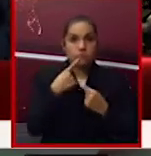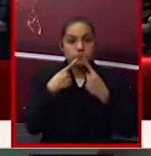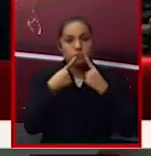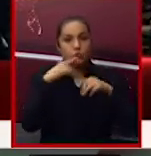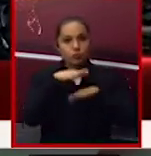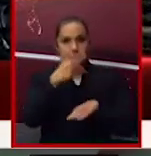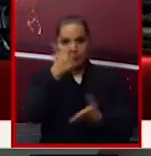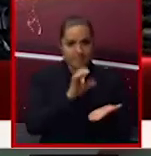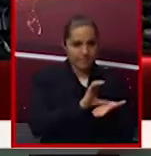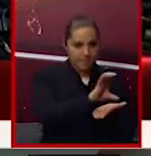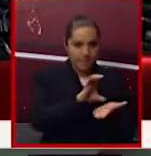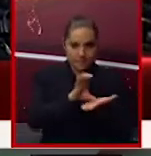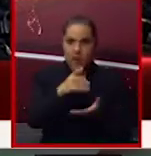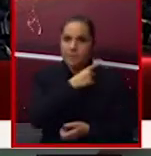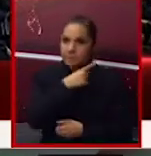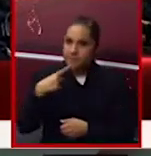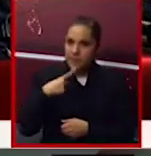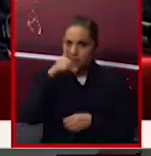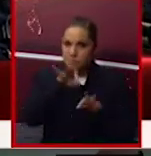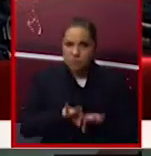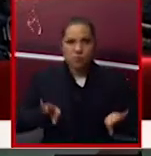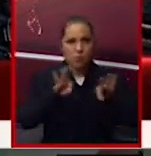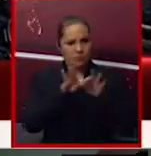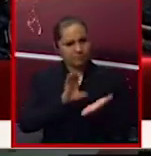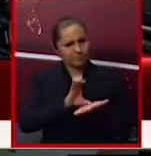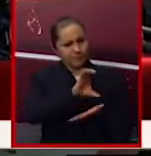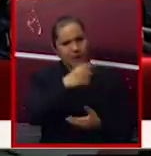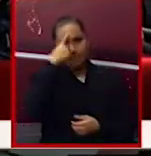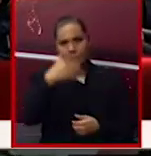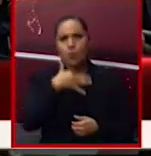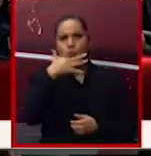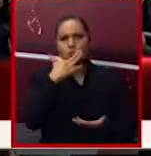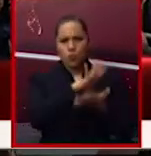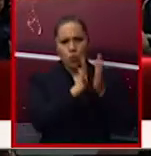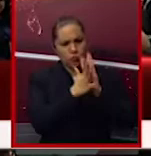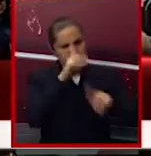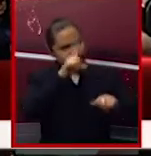presupuestal se destinen recursos para incrementar el combate a la corrupción.